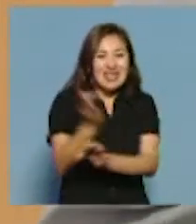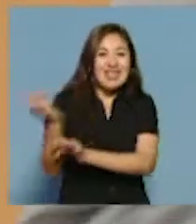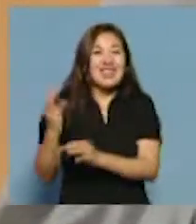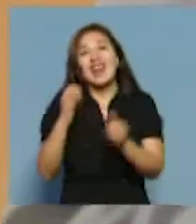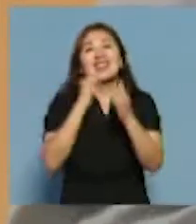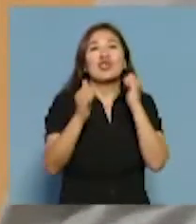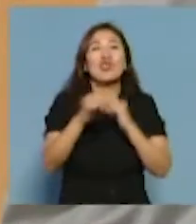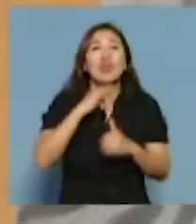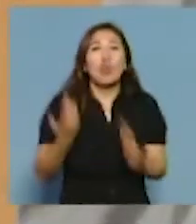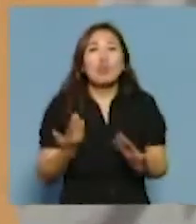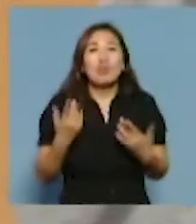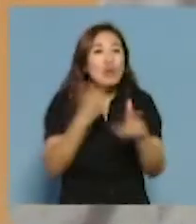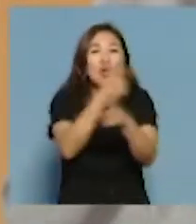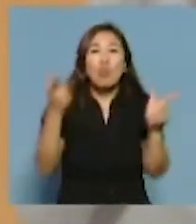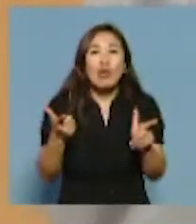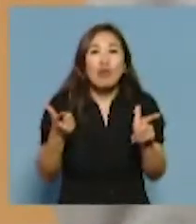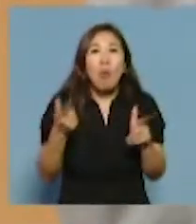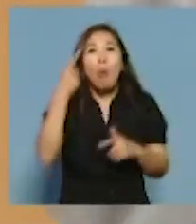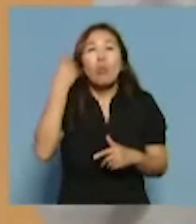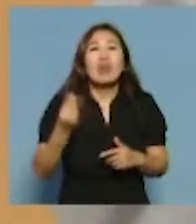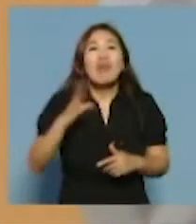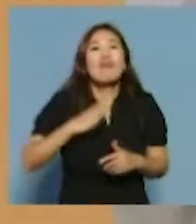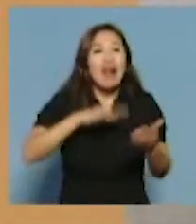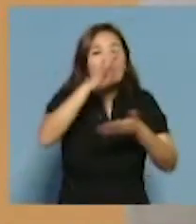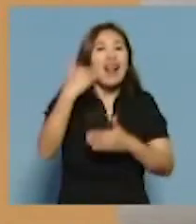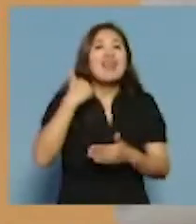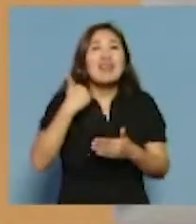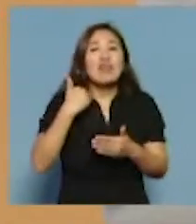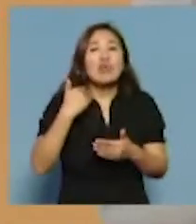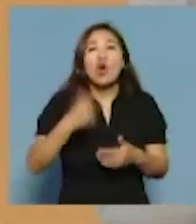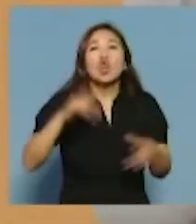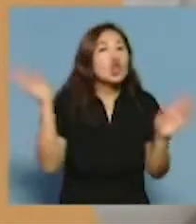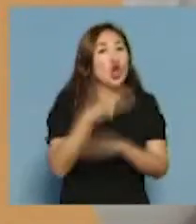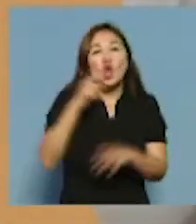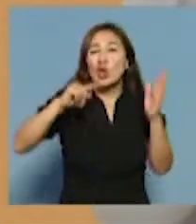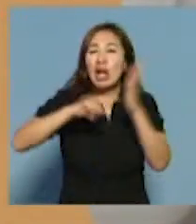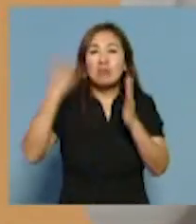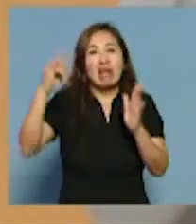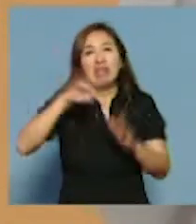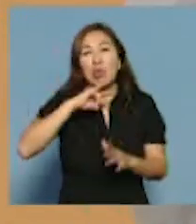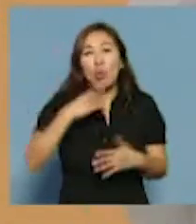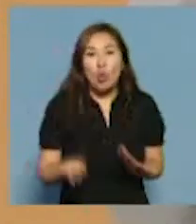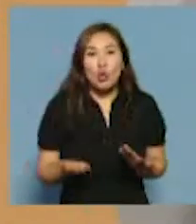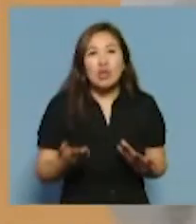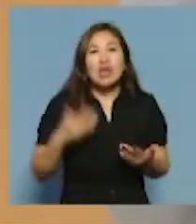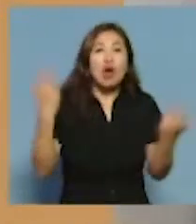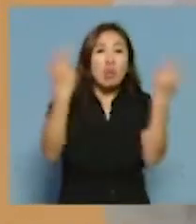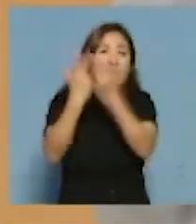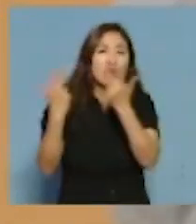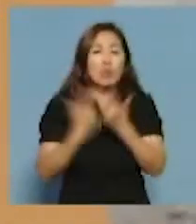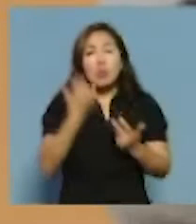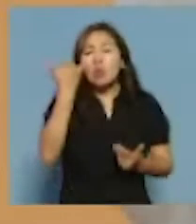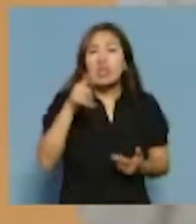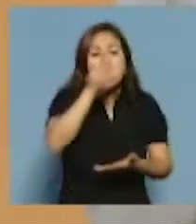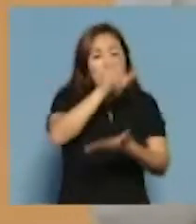y jujuy pero no puedo no tengo toda la bibliografía está concentrada en san salvador entonces está hablando bueno y vos tenés